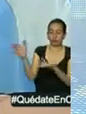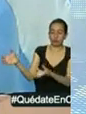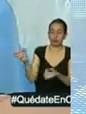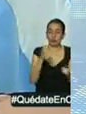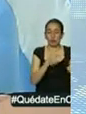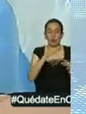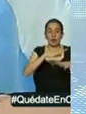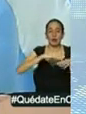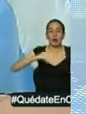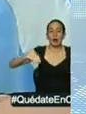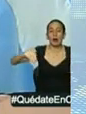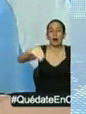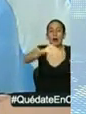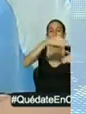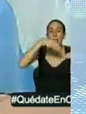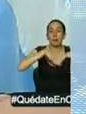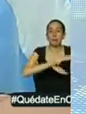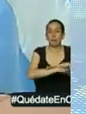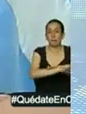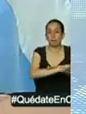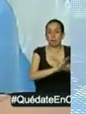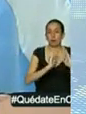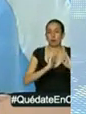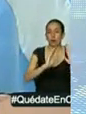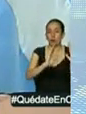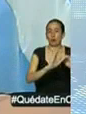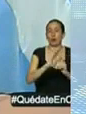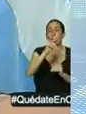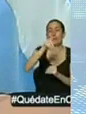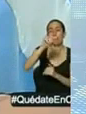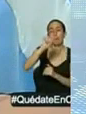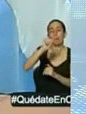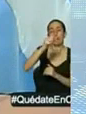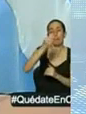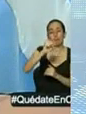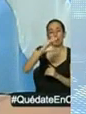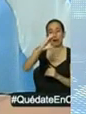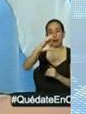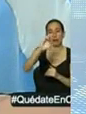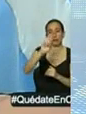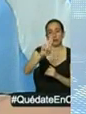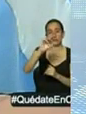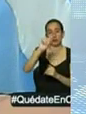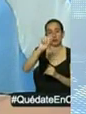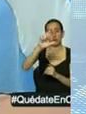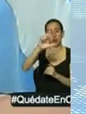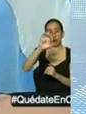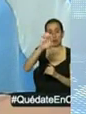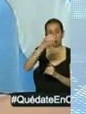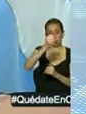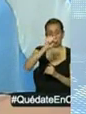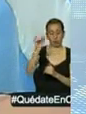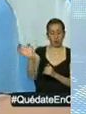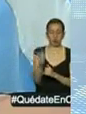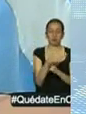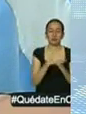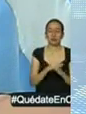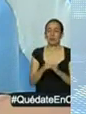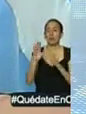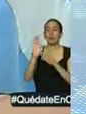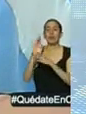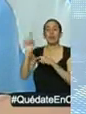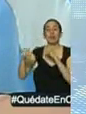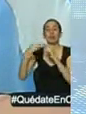parte, usemos mascarilla, pongámonos guantes. Yo creo que ya la gente tiene que empezar a usar esos equipos